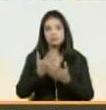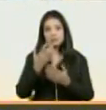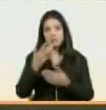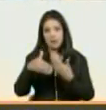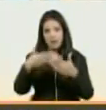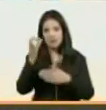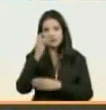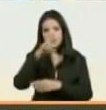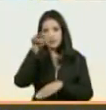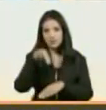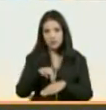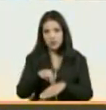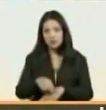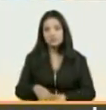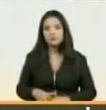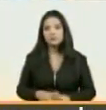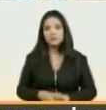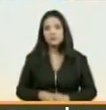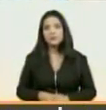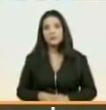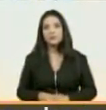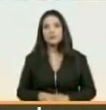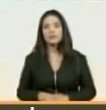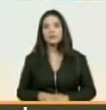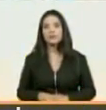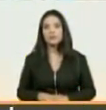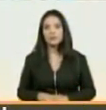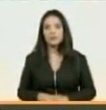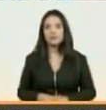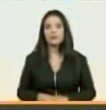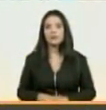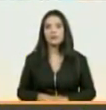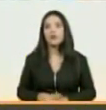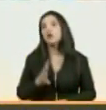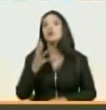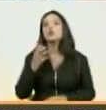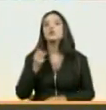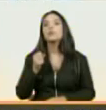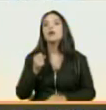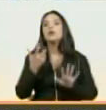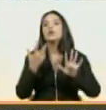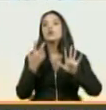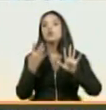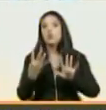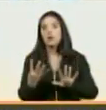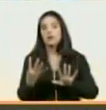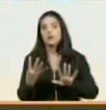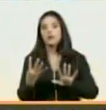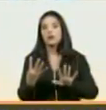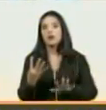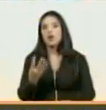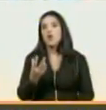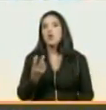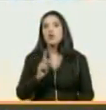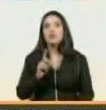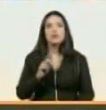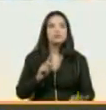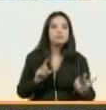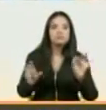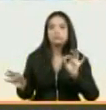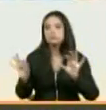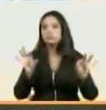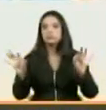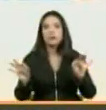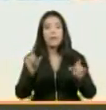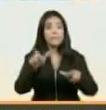Nacional, establece en el numeral noveno que no serán elegibles como integrantes